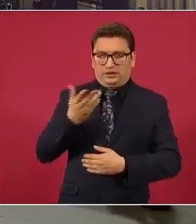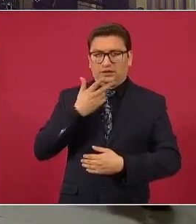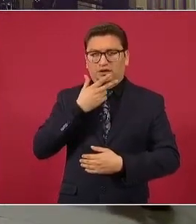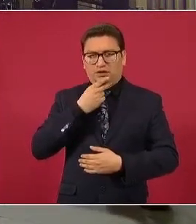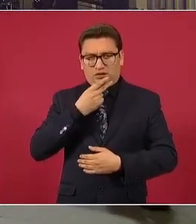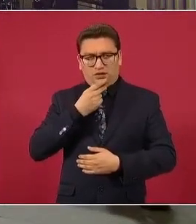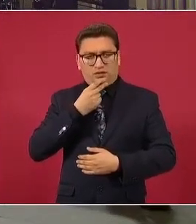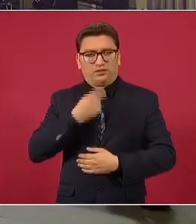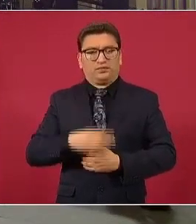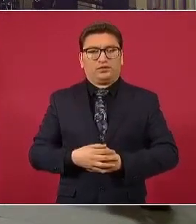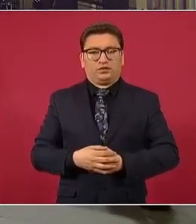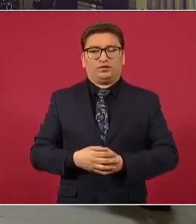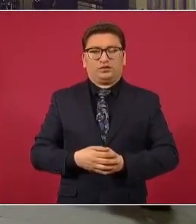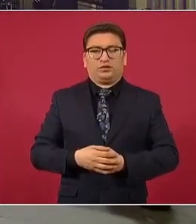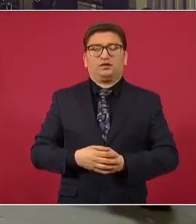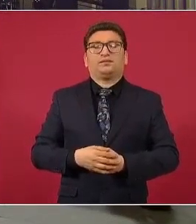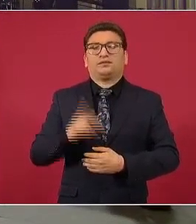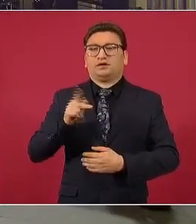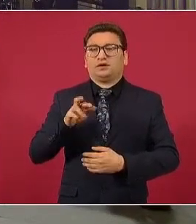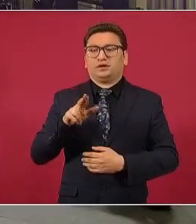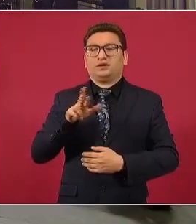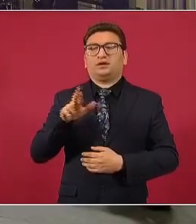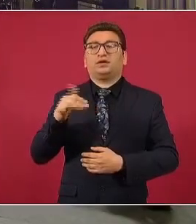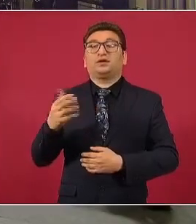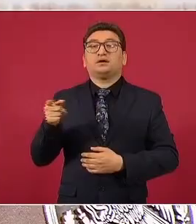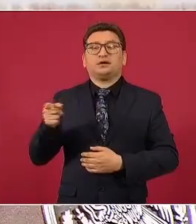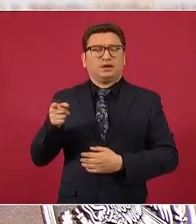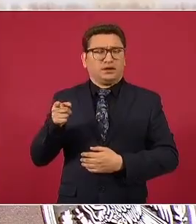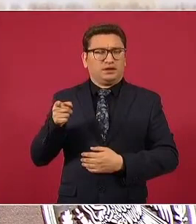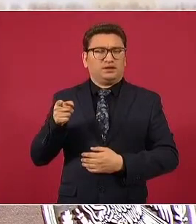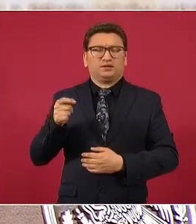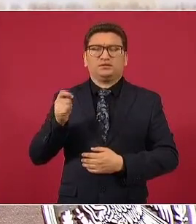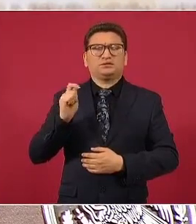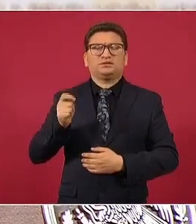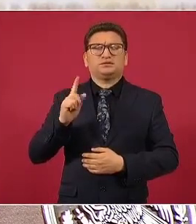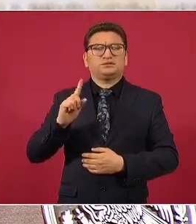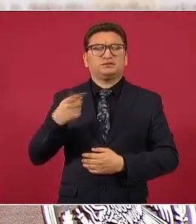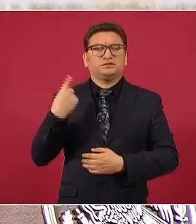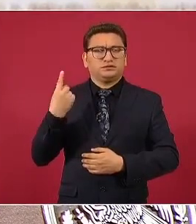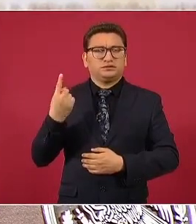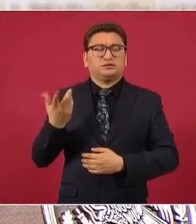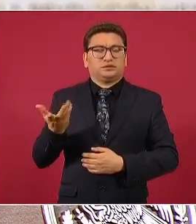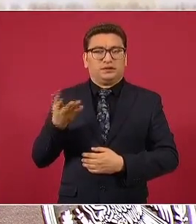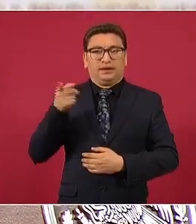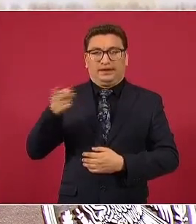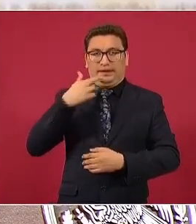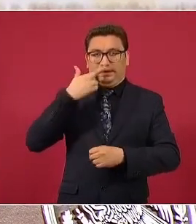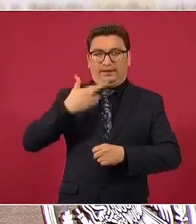Kerry. Él es el